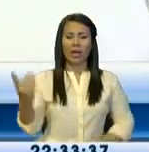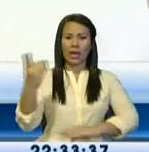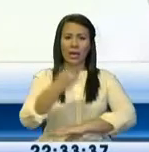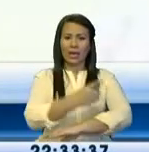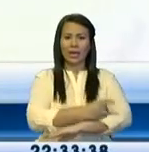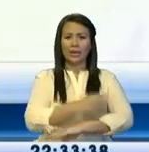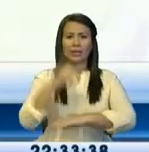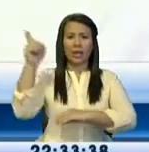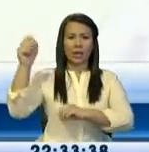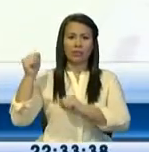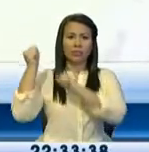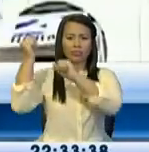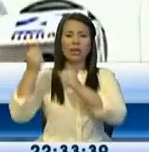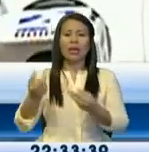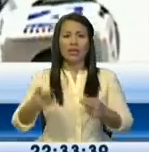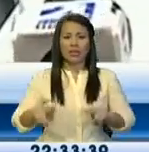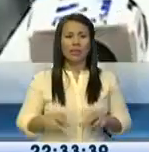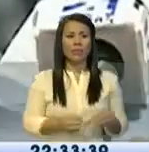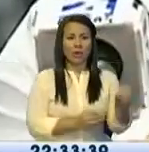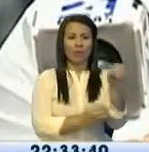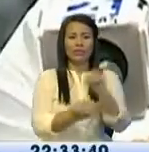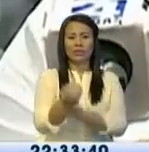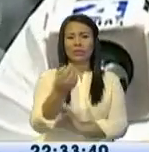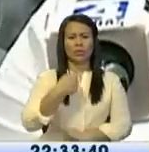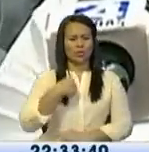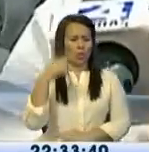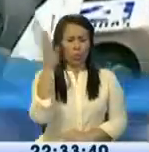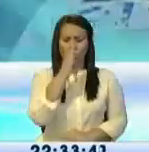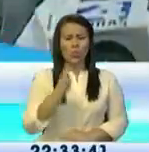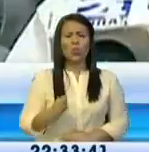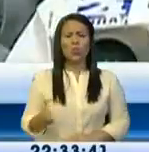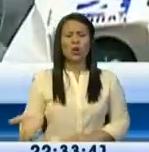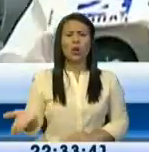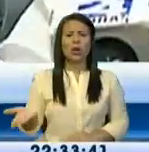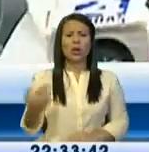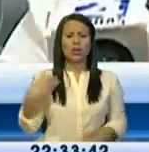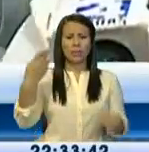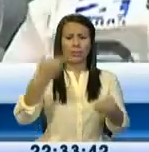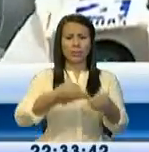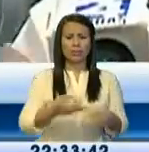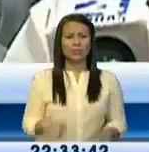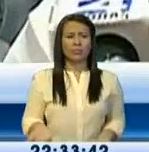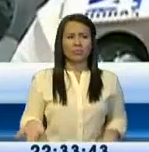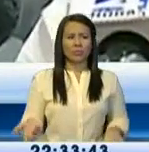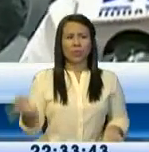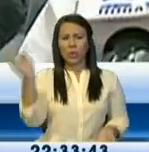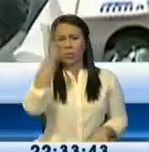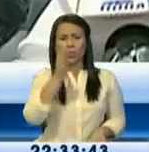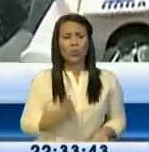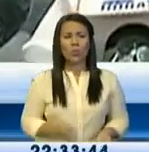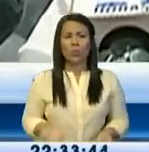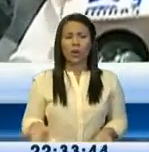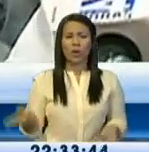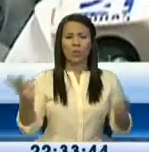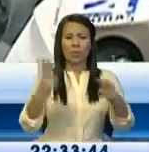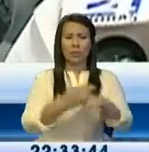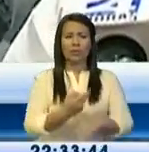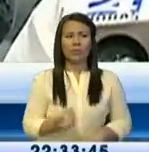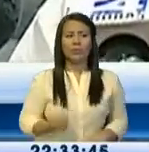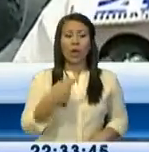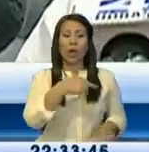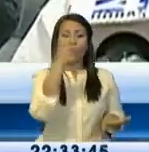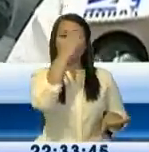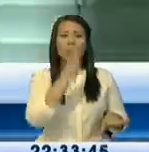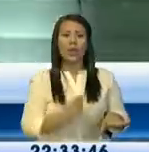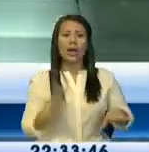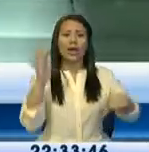Barras Altas y luego en la Garita 2? Yo nunca estuve en el lugar de los hechos. Y en segundo lugar, nunca existió un delito. Jamás se le topó a la